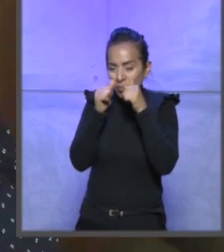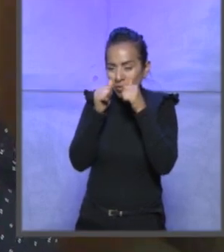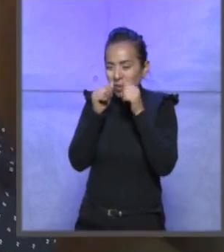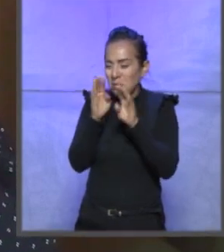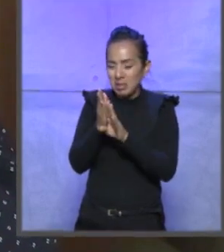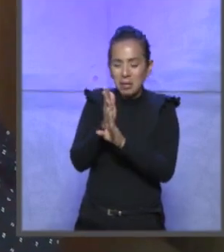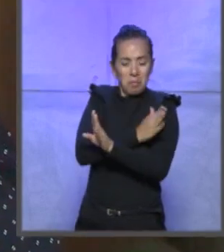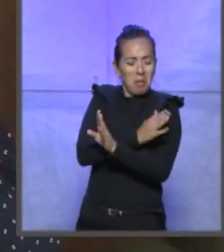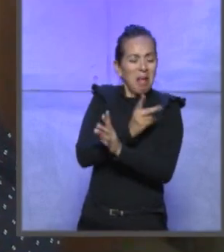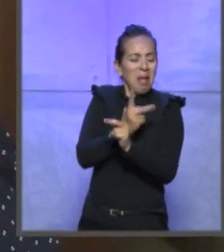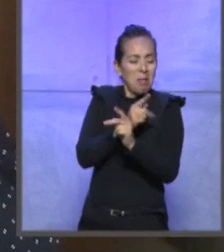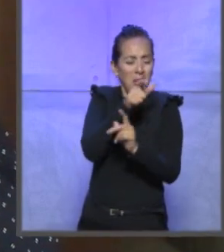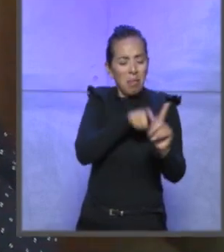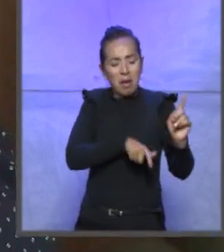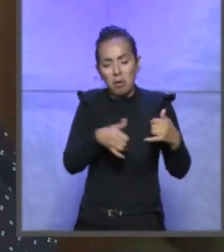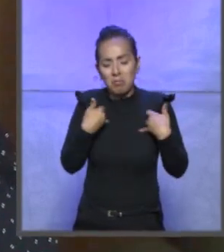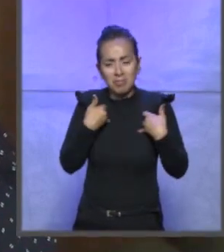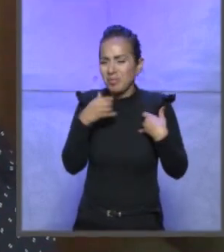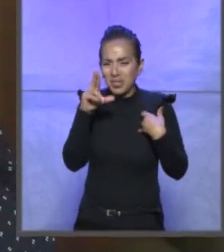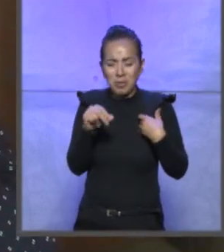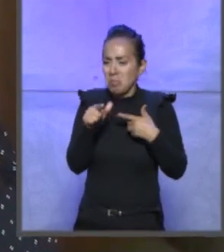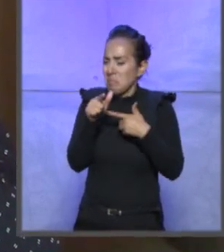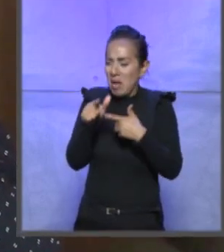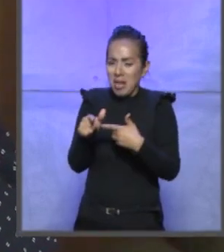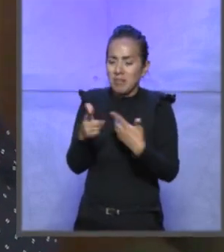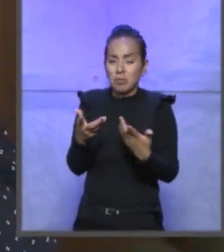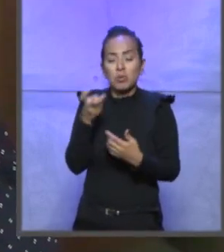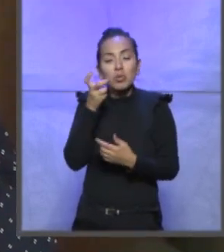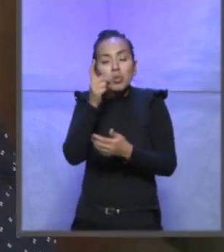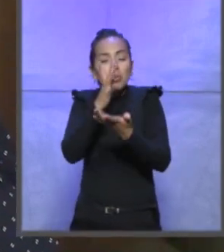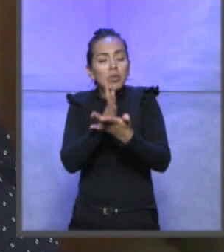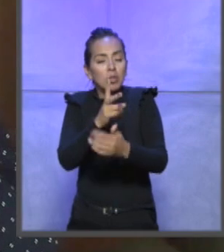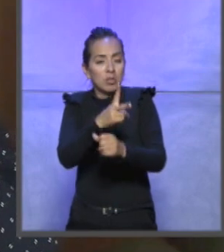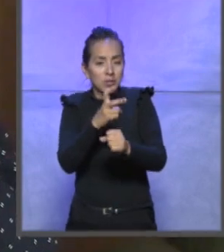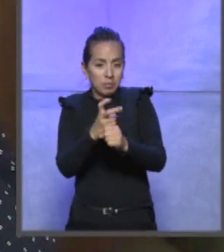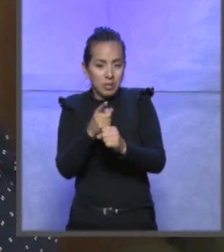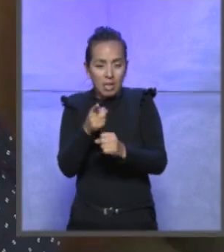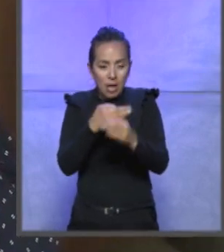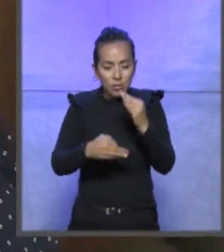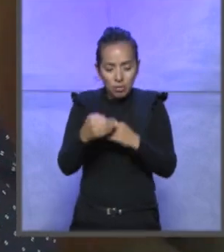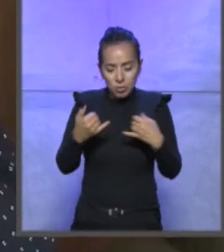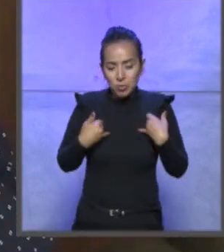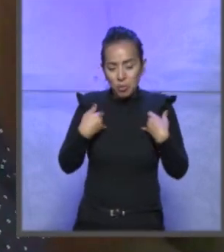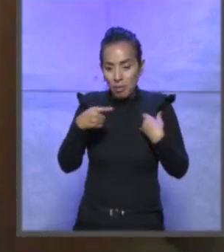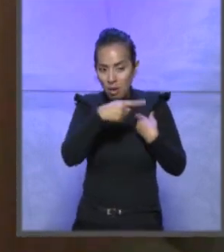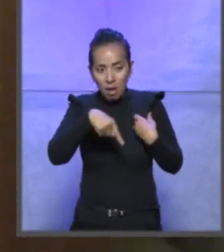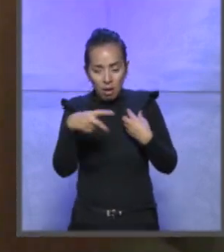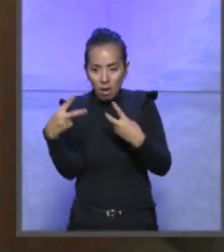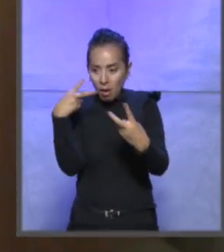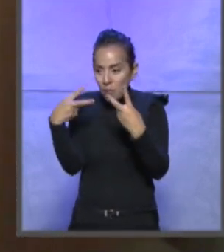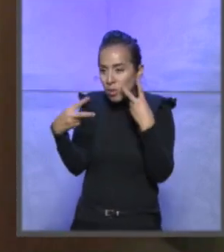sin prejuicios, sin menoscabos de ninguna persona. Por esto y más, solo les invito a todos los jóvenes que me